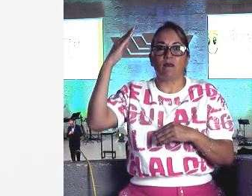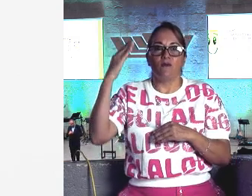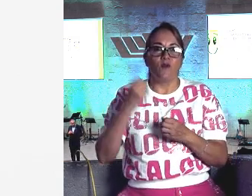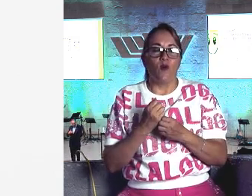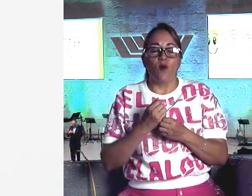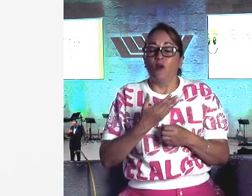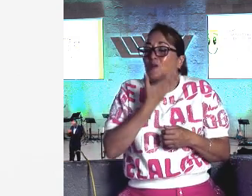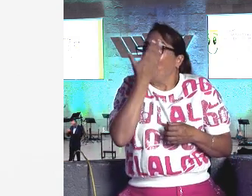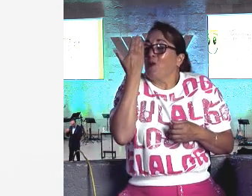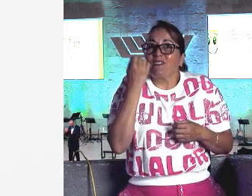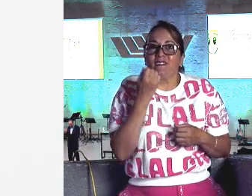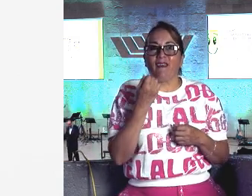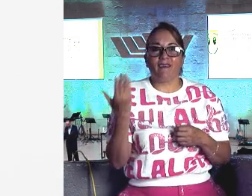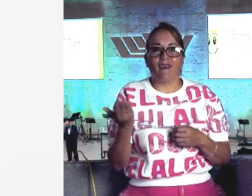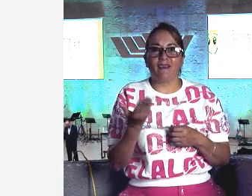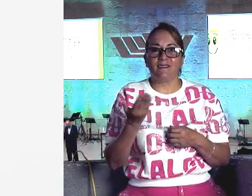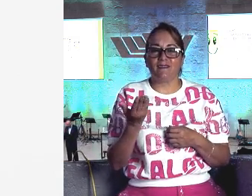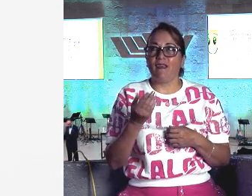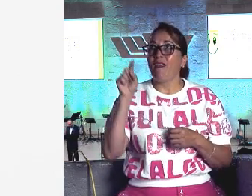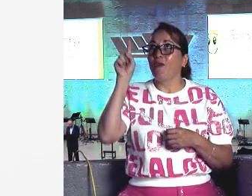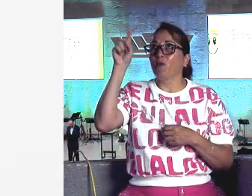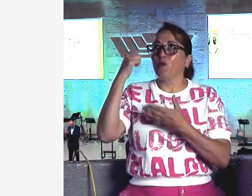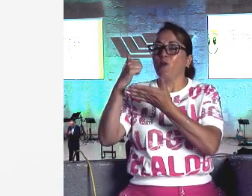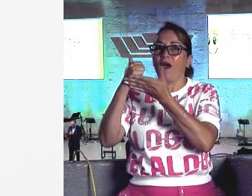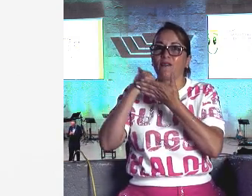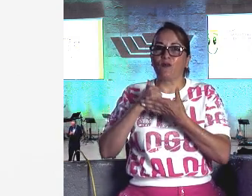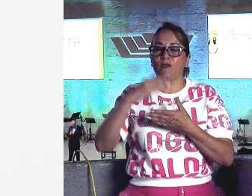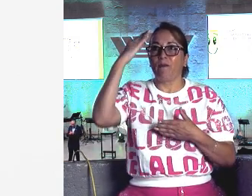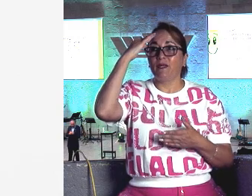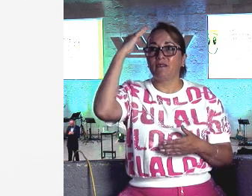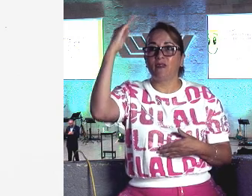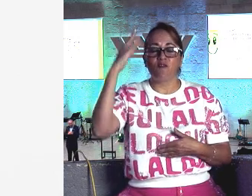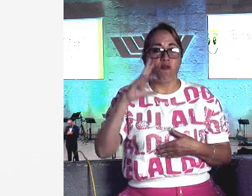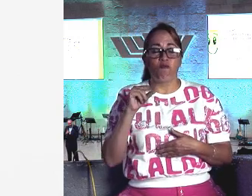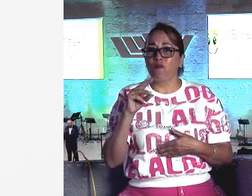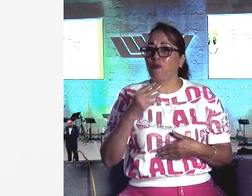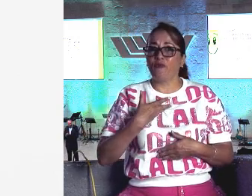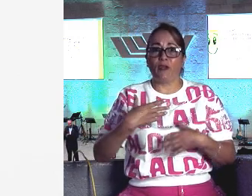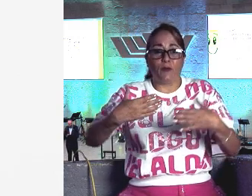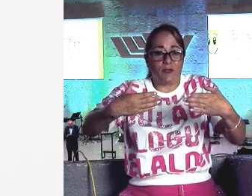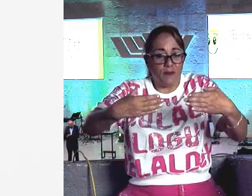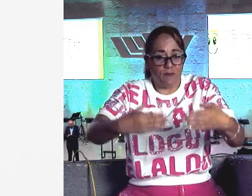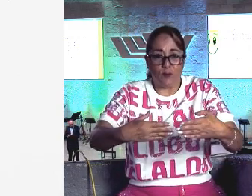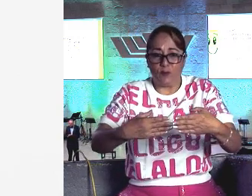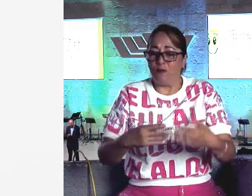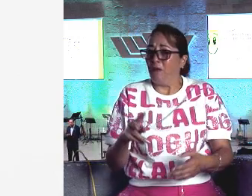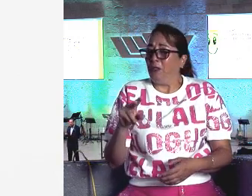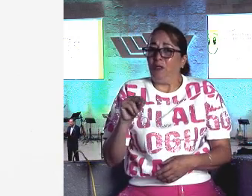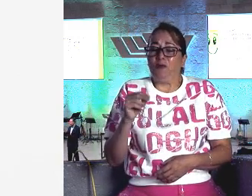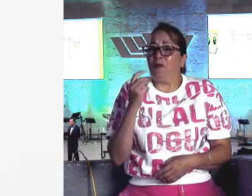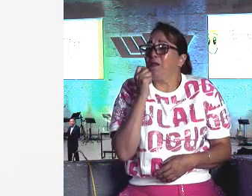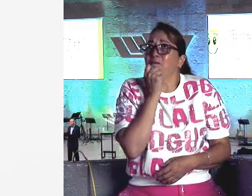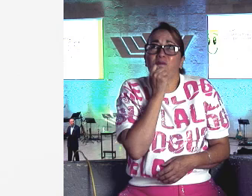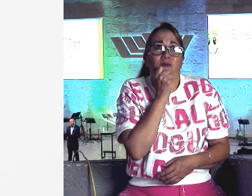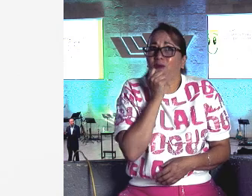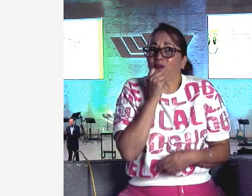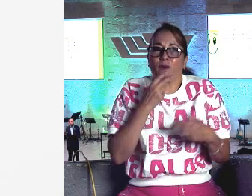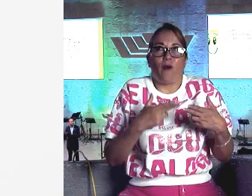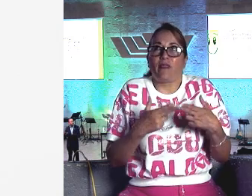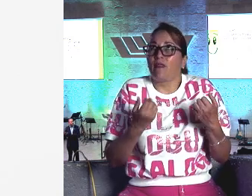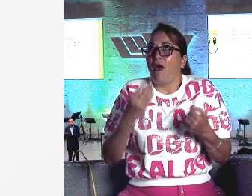lado y me doy cuenta de que a nadie le intereso. Refugio no tengo y a nadie le importo. ¿Te has llegado a sentir